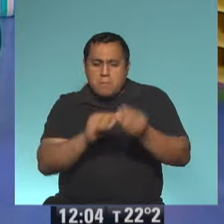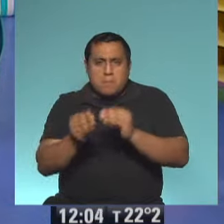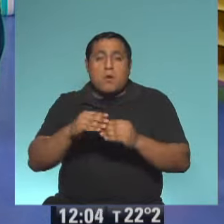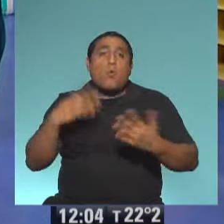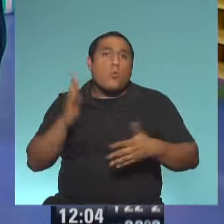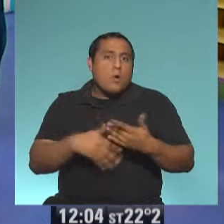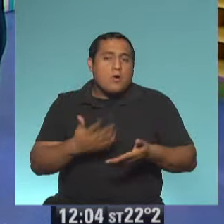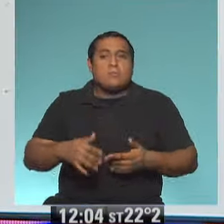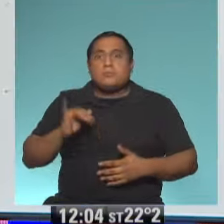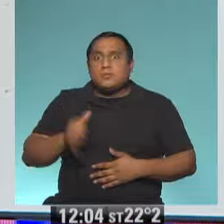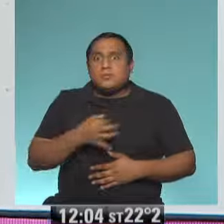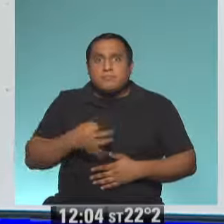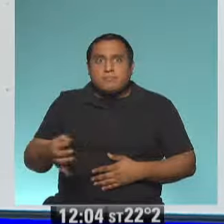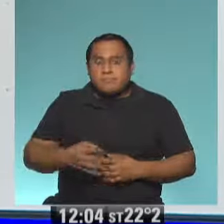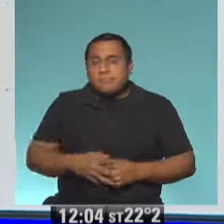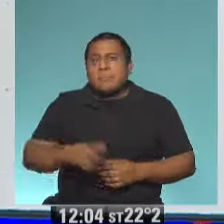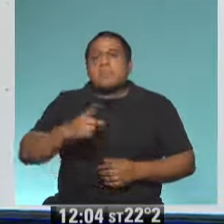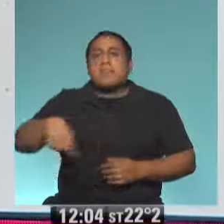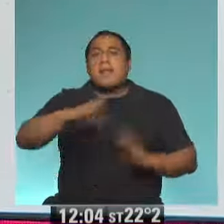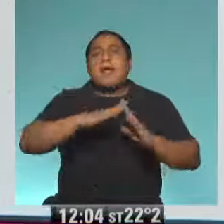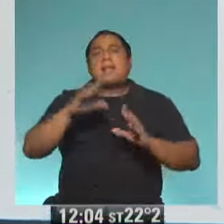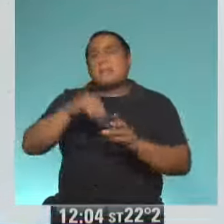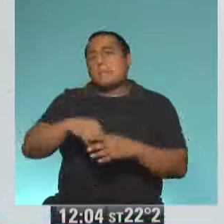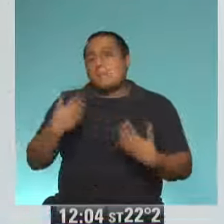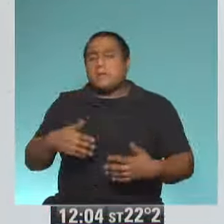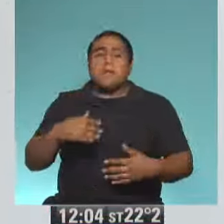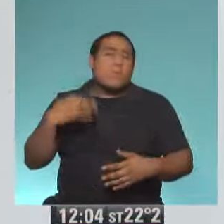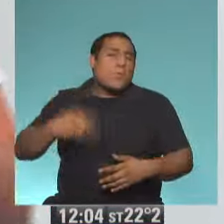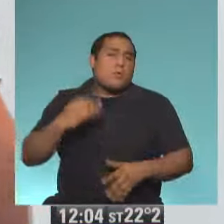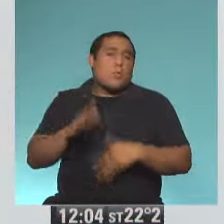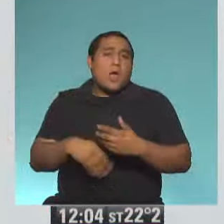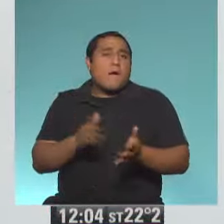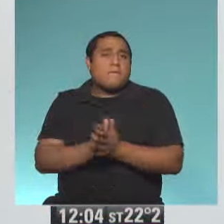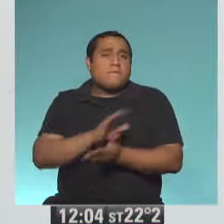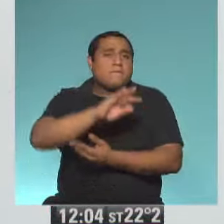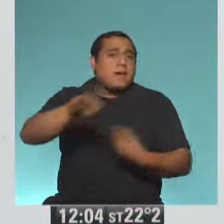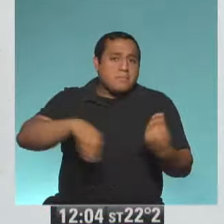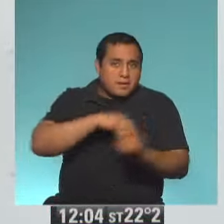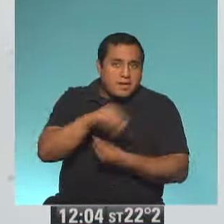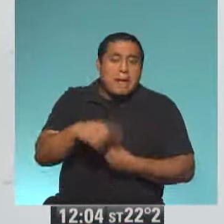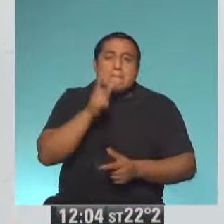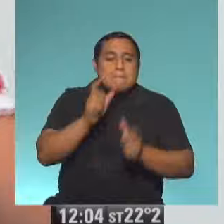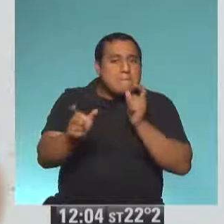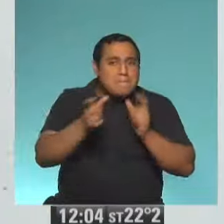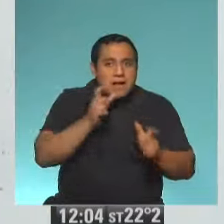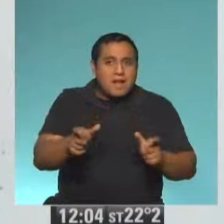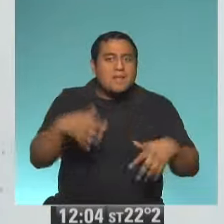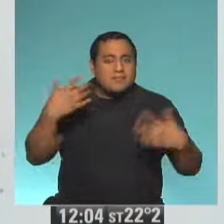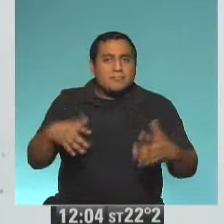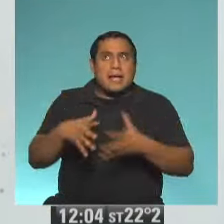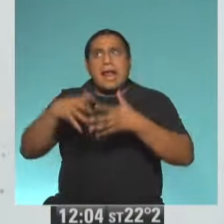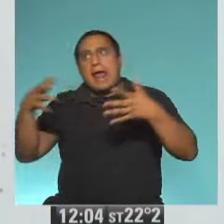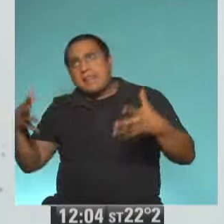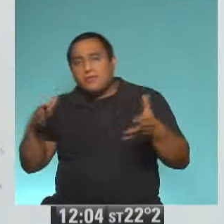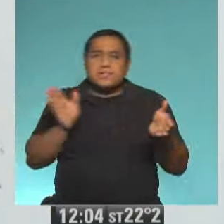triángulos. Exactamente. Lo pueden hacer en casa y está buenísimo. Y juegan con la familia con estas palabras que aumentan o